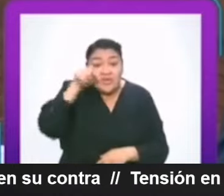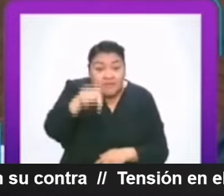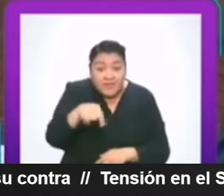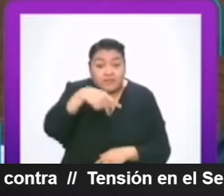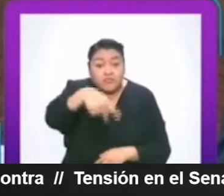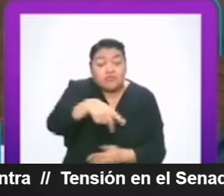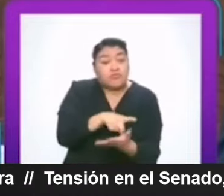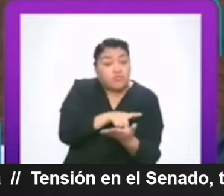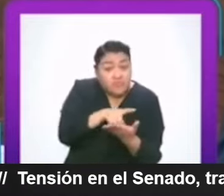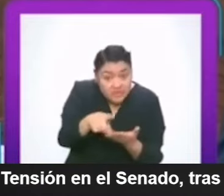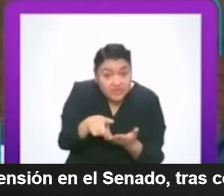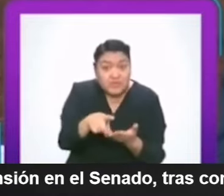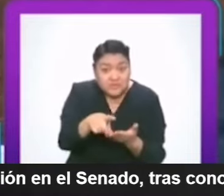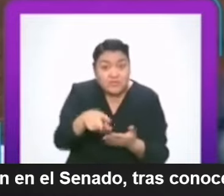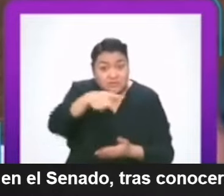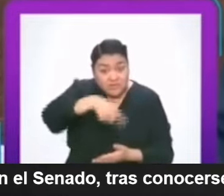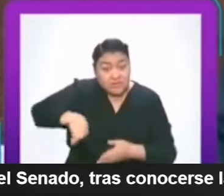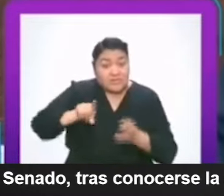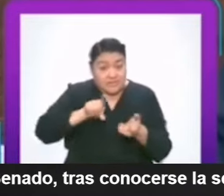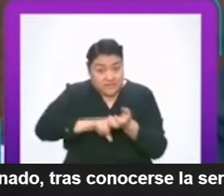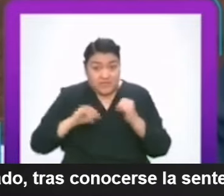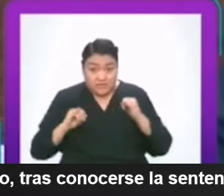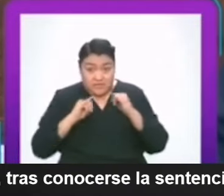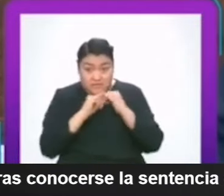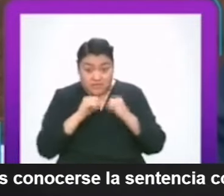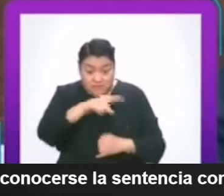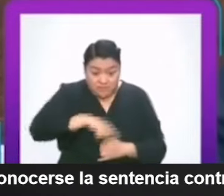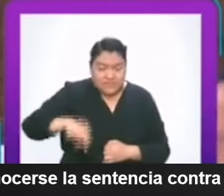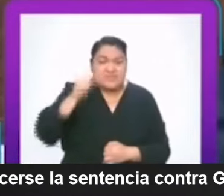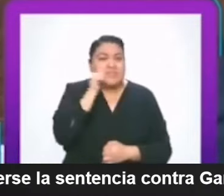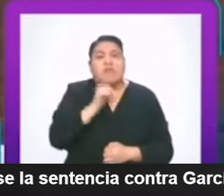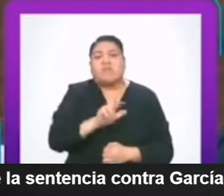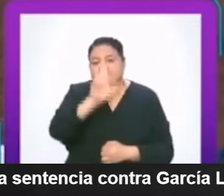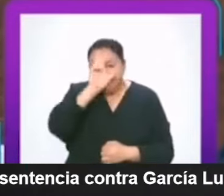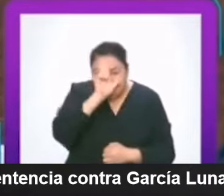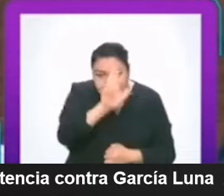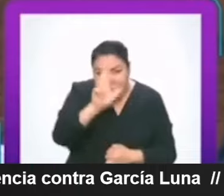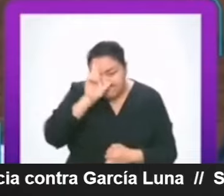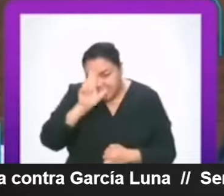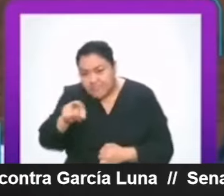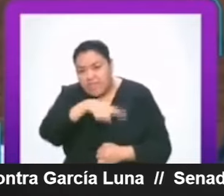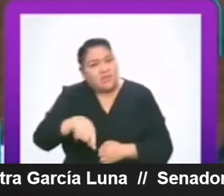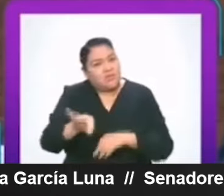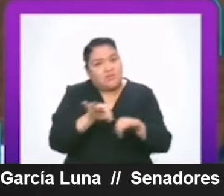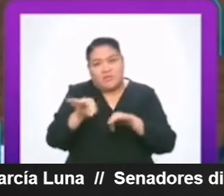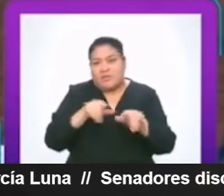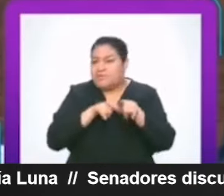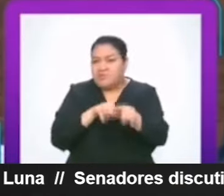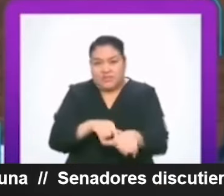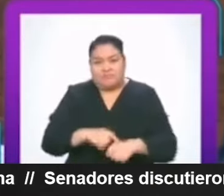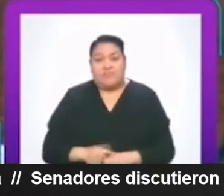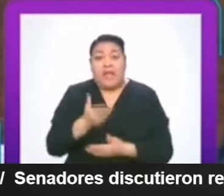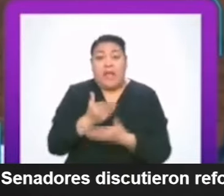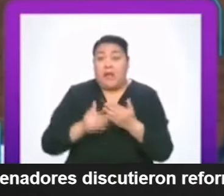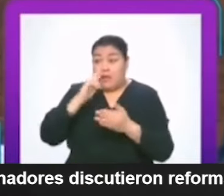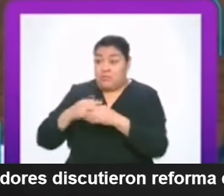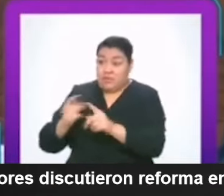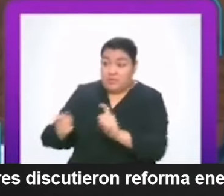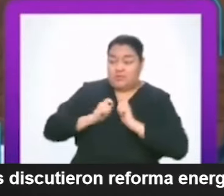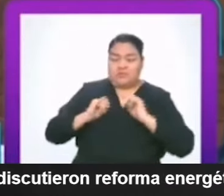son parte de esta noble institución del Estado mexicano serán respetados y preservados. Hoy tenemos un